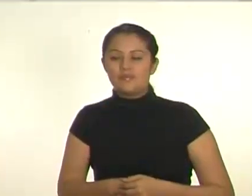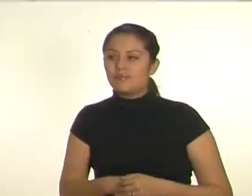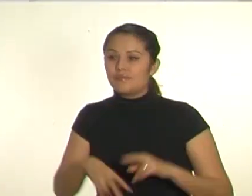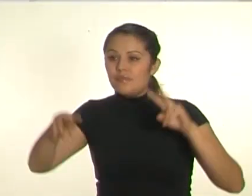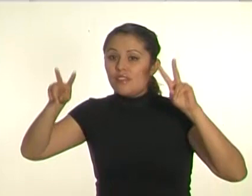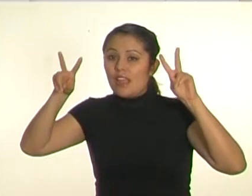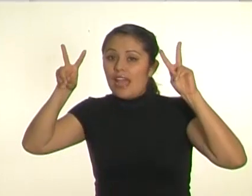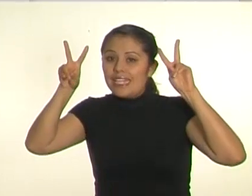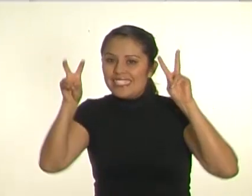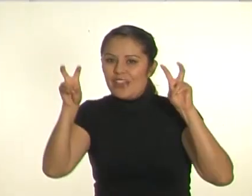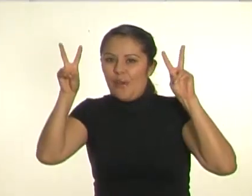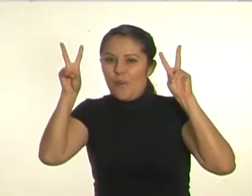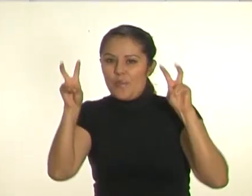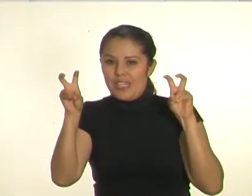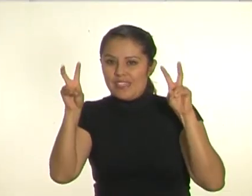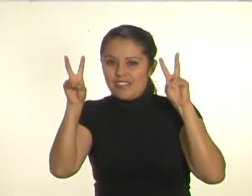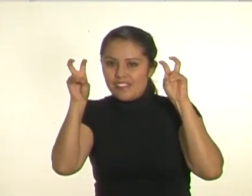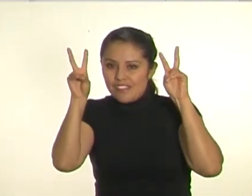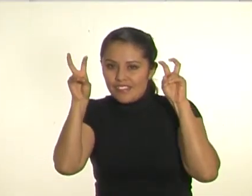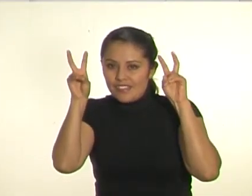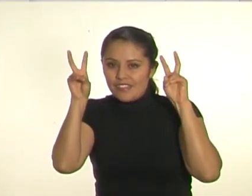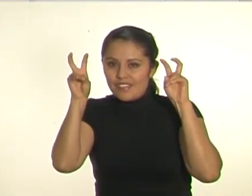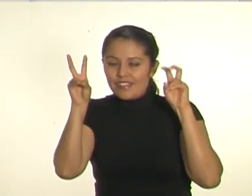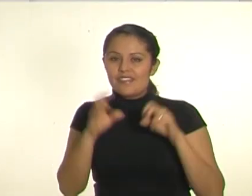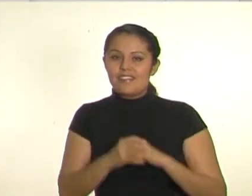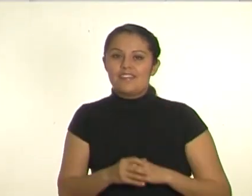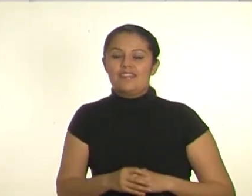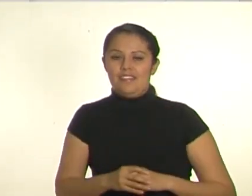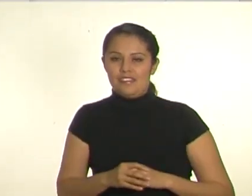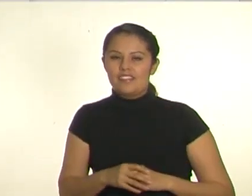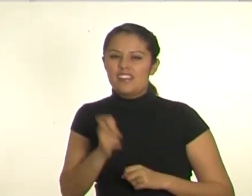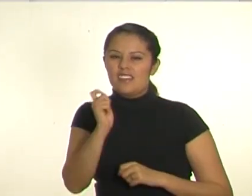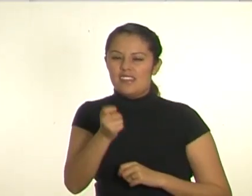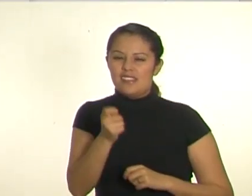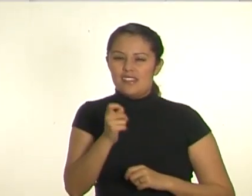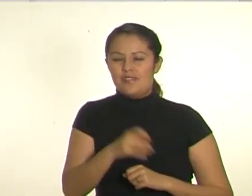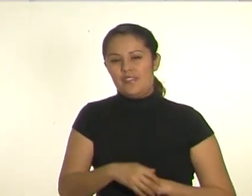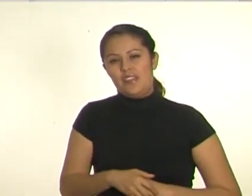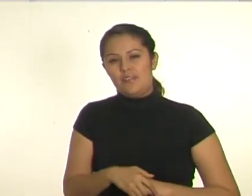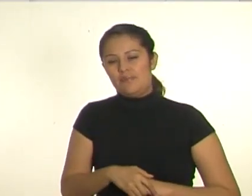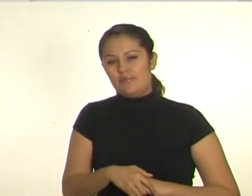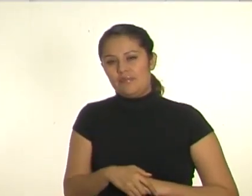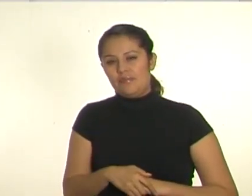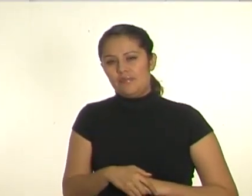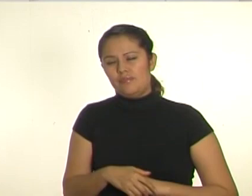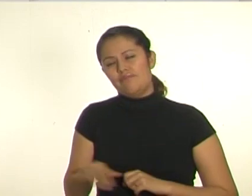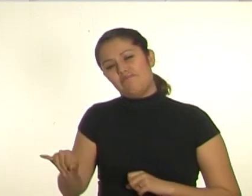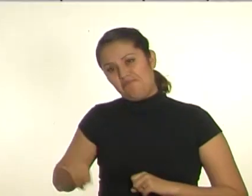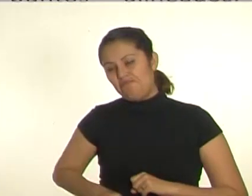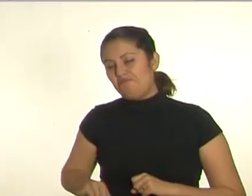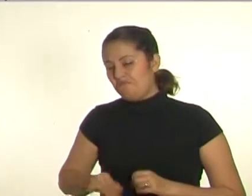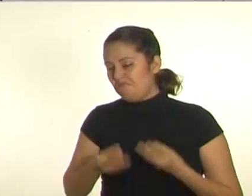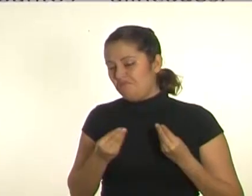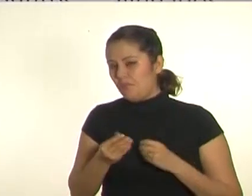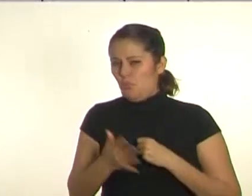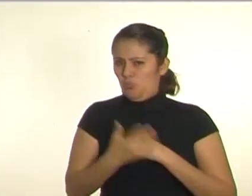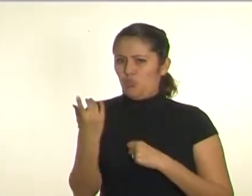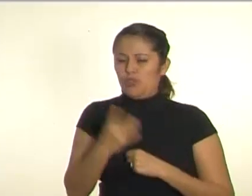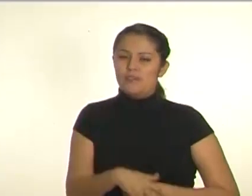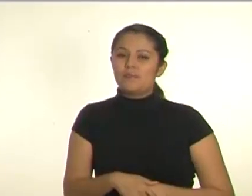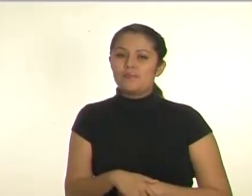comillas. Estas comillas, este signo es muy interesante. Te voy a decir por qué.